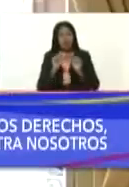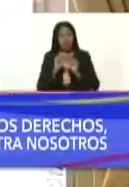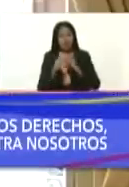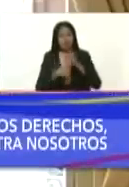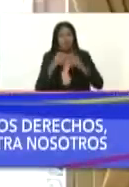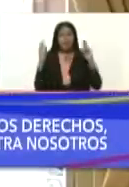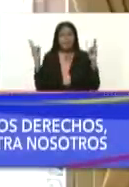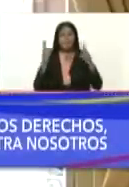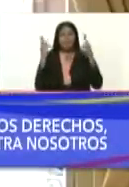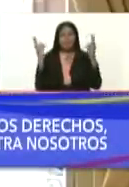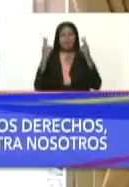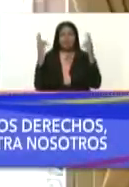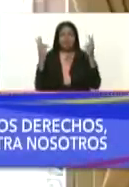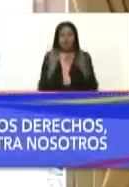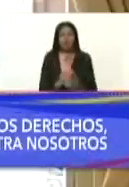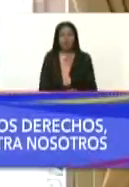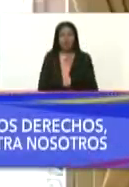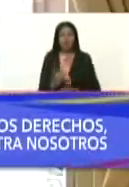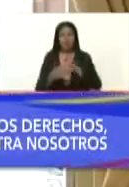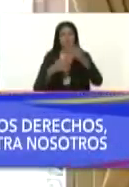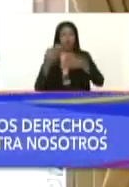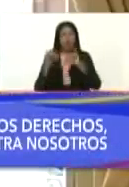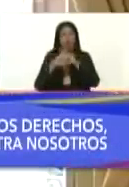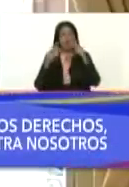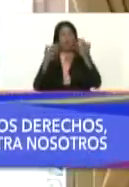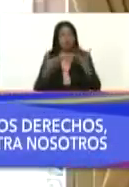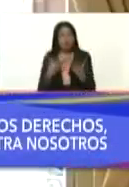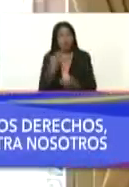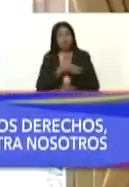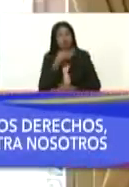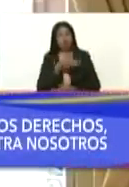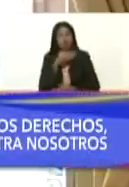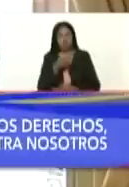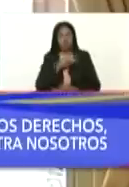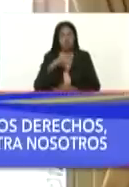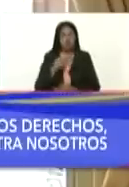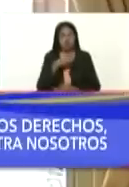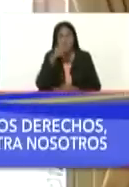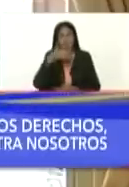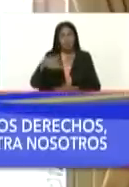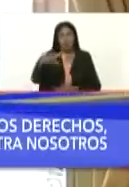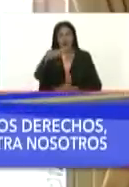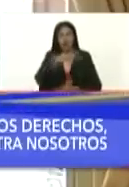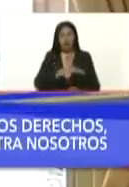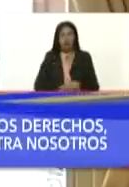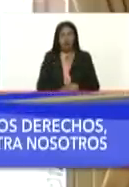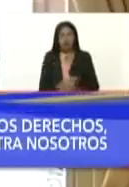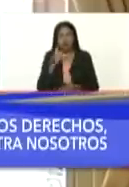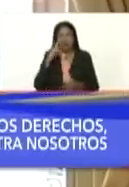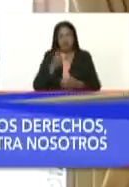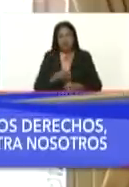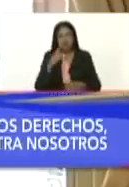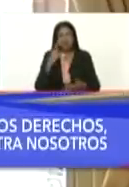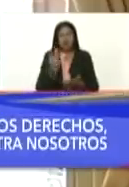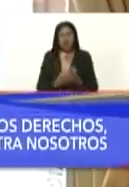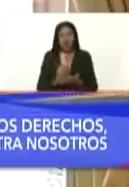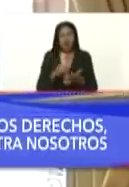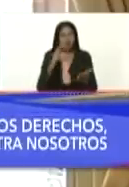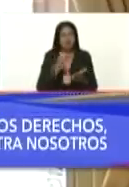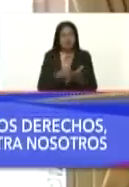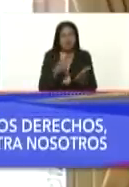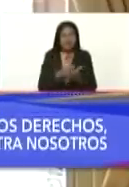en victoria construyendo la felicidad social de nuestro pueblo como debe ser invirtiendo los recursos